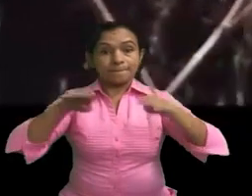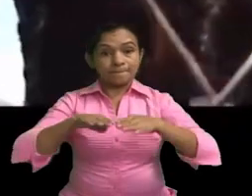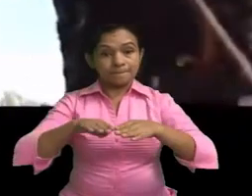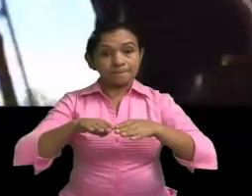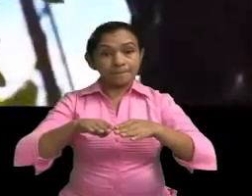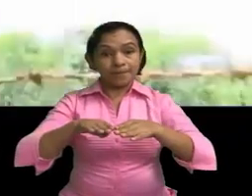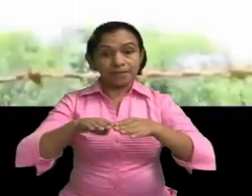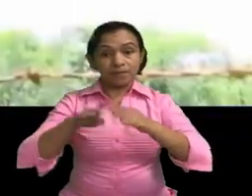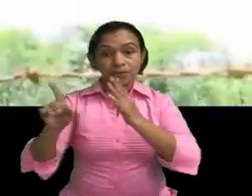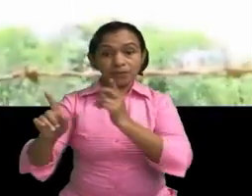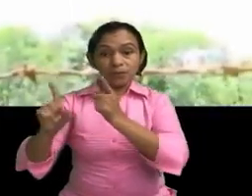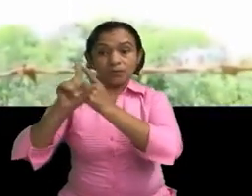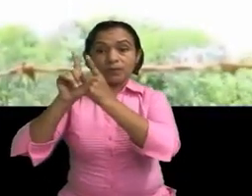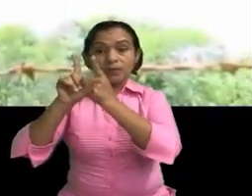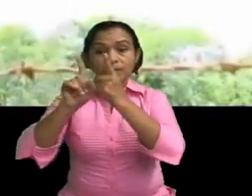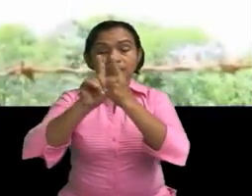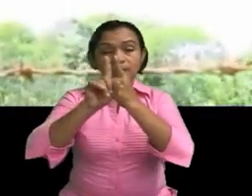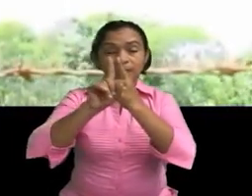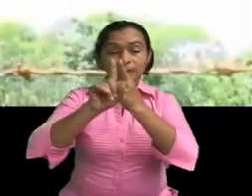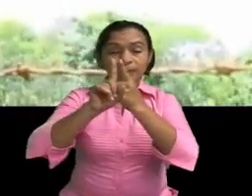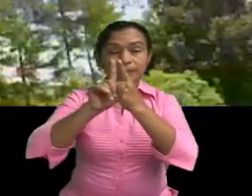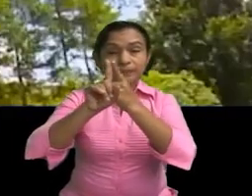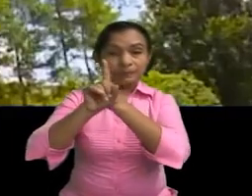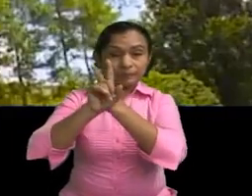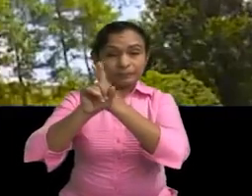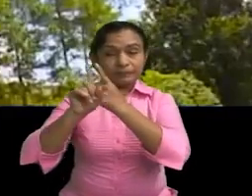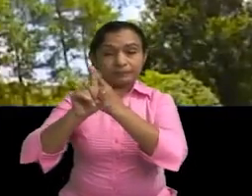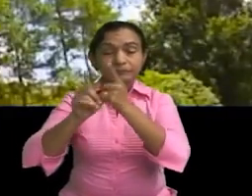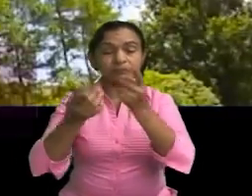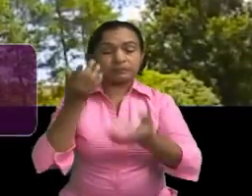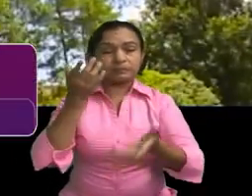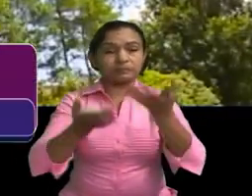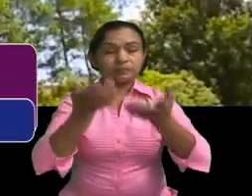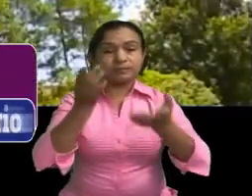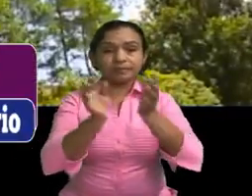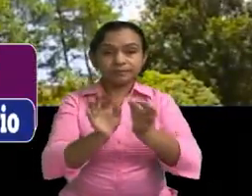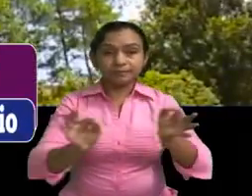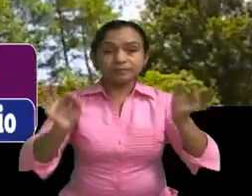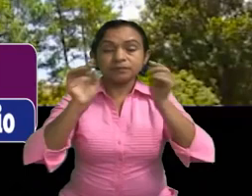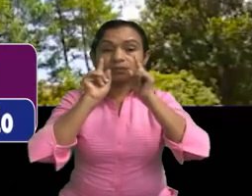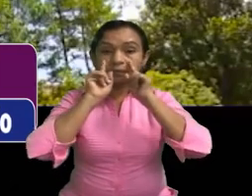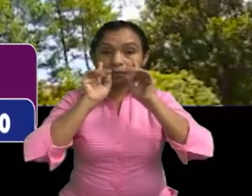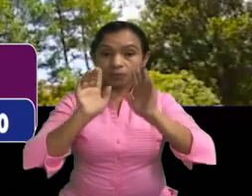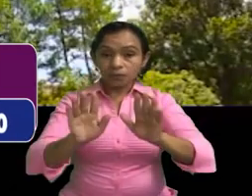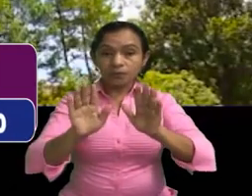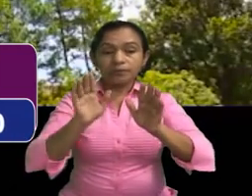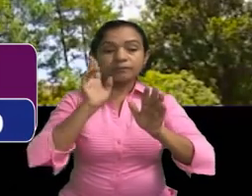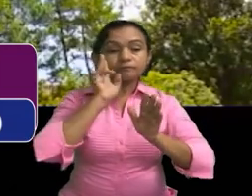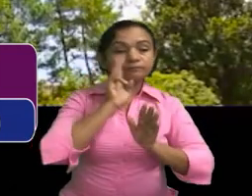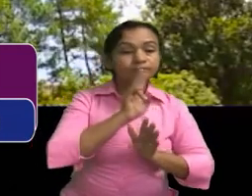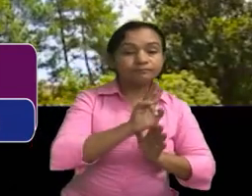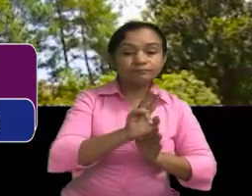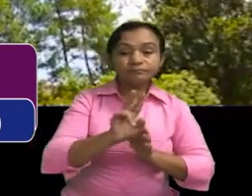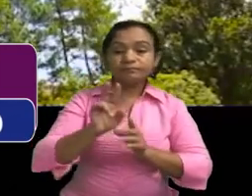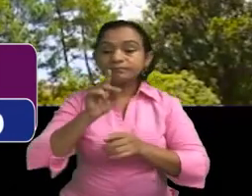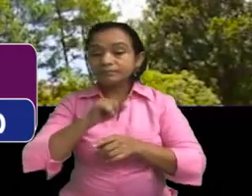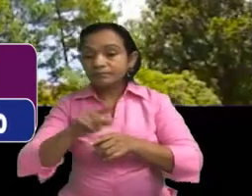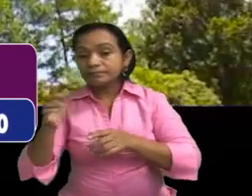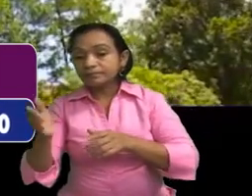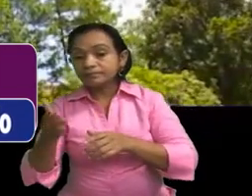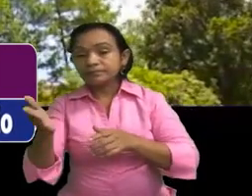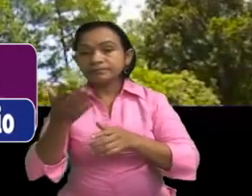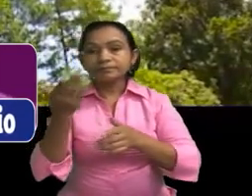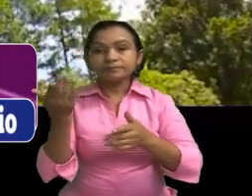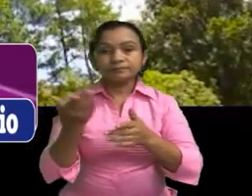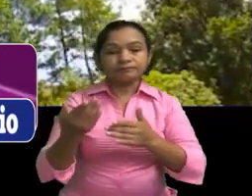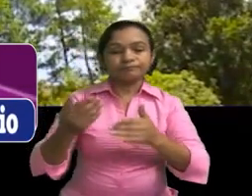de las plantas o de los árboles es muy importante, proteger, hacer las rondas, ¿verdad?